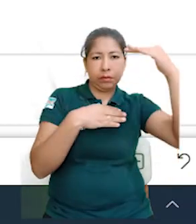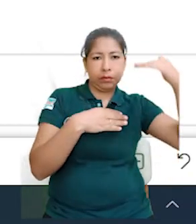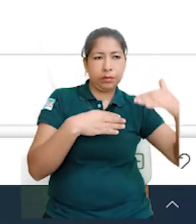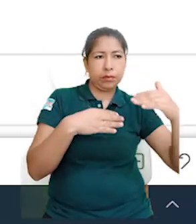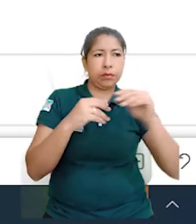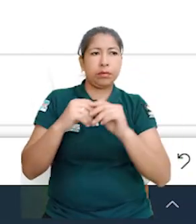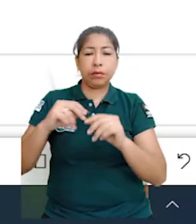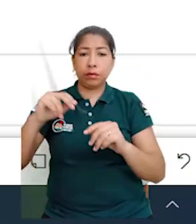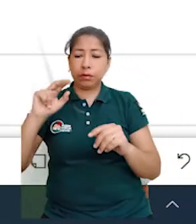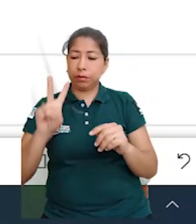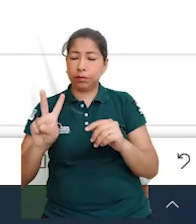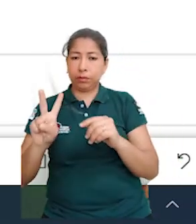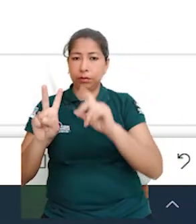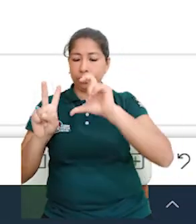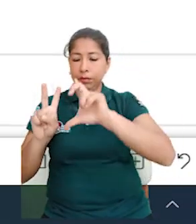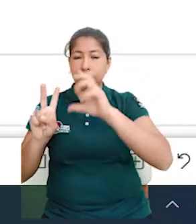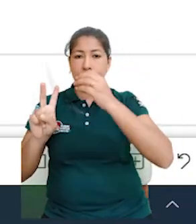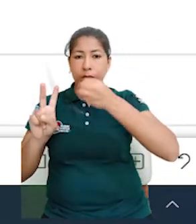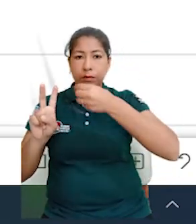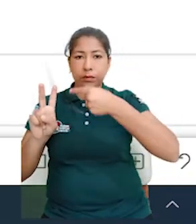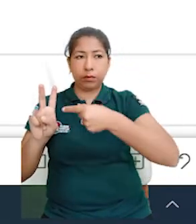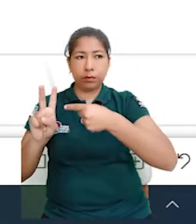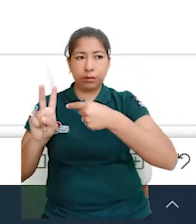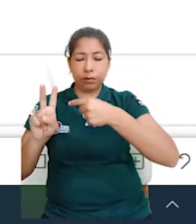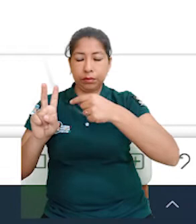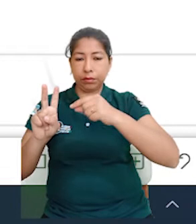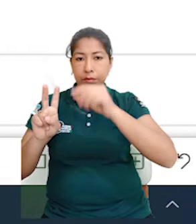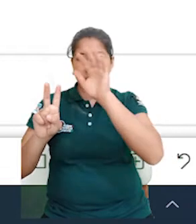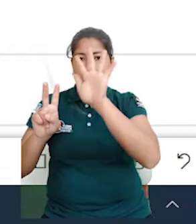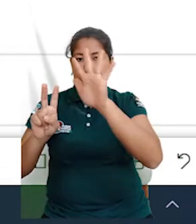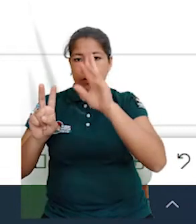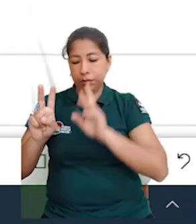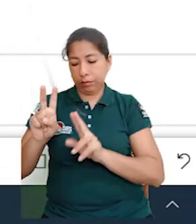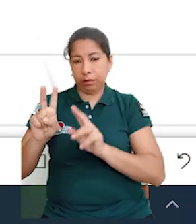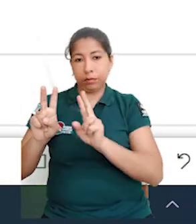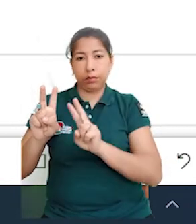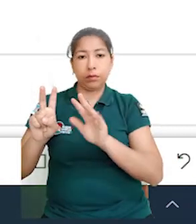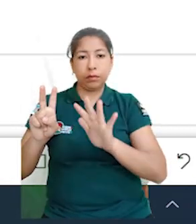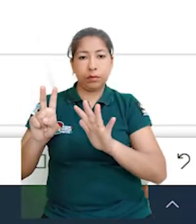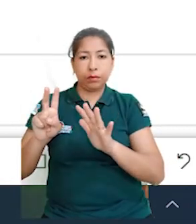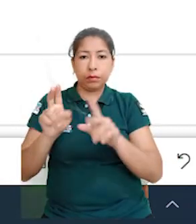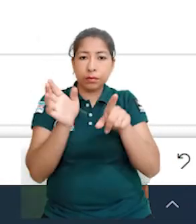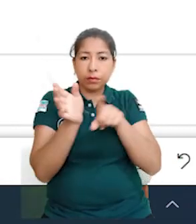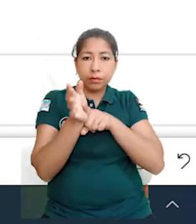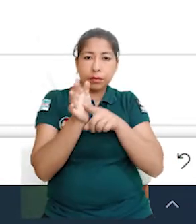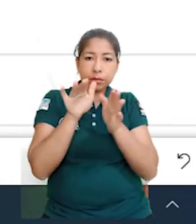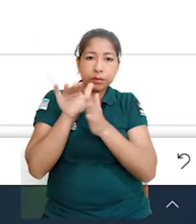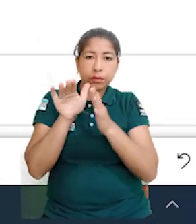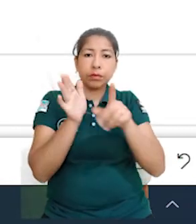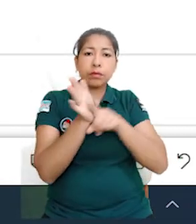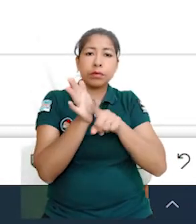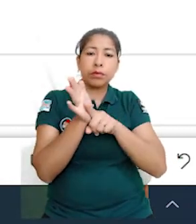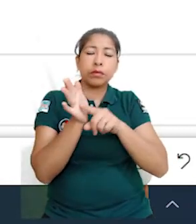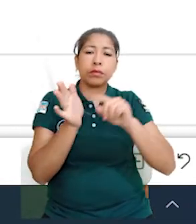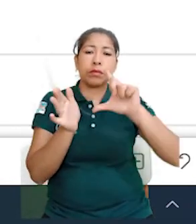2 logaritmo en base 25 de 5 menos logaritmo en base